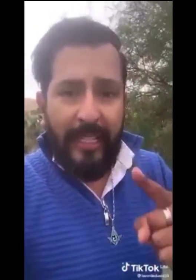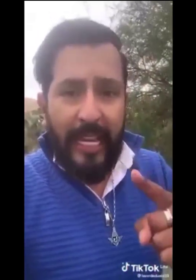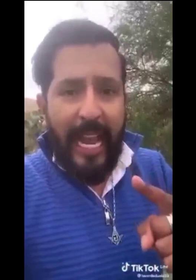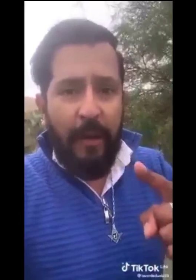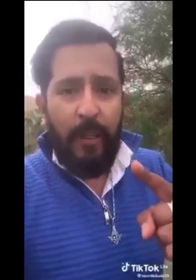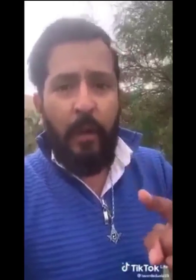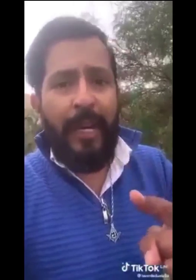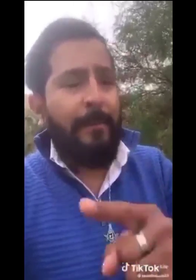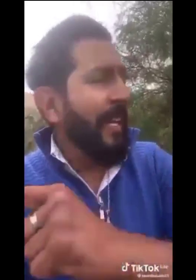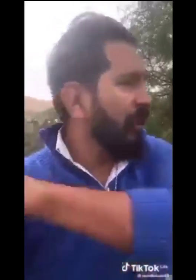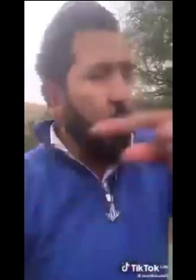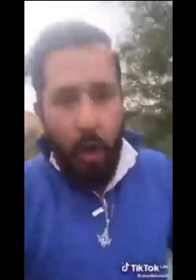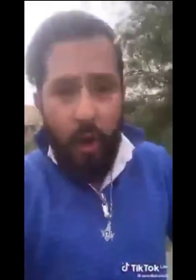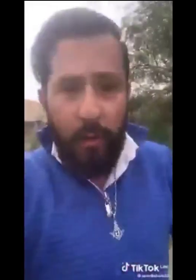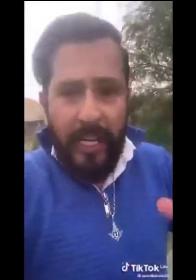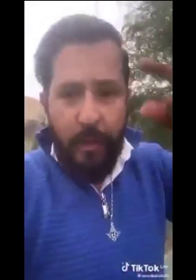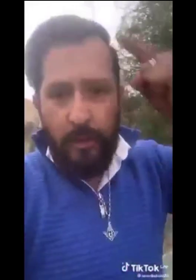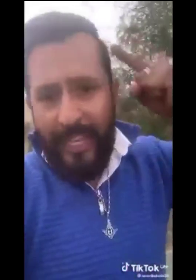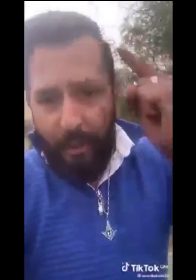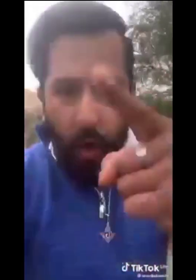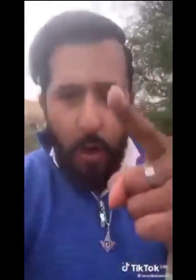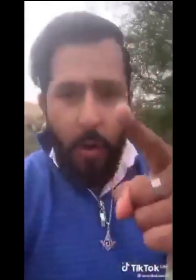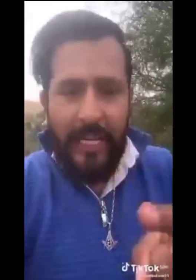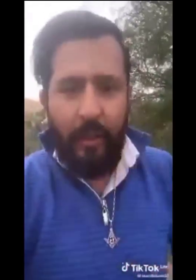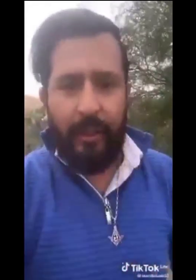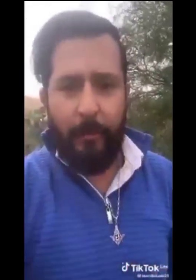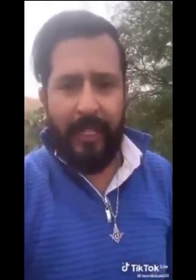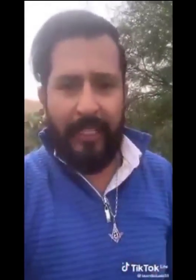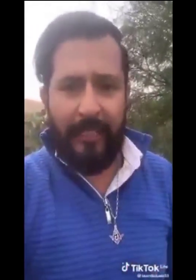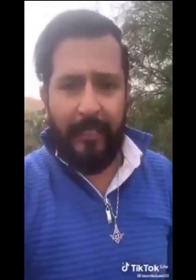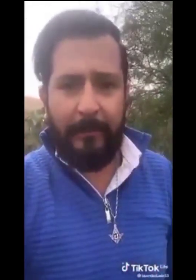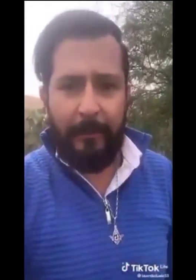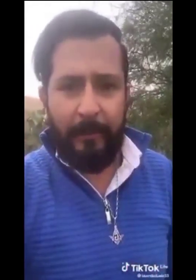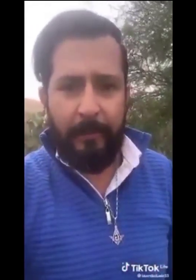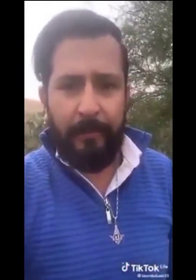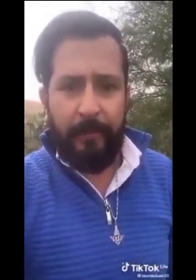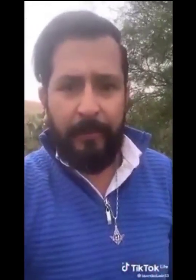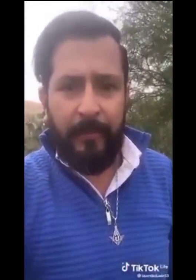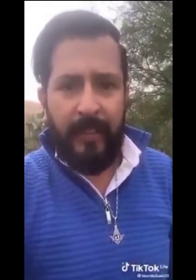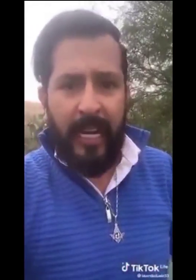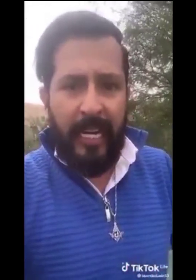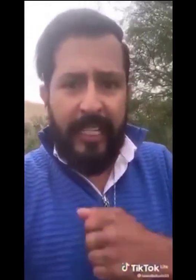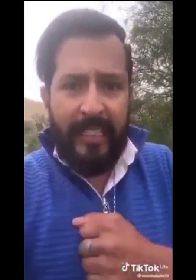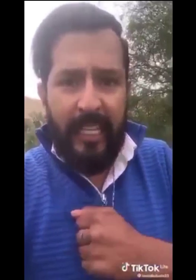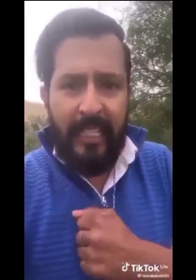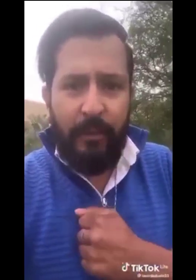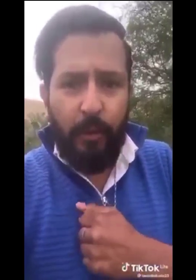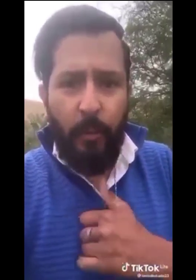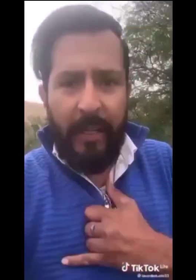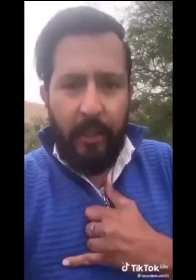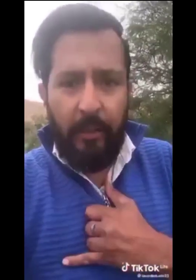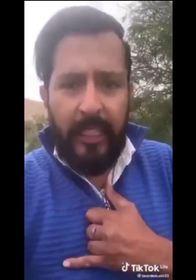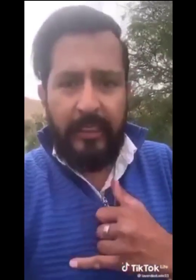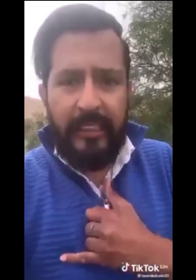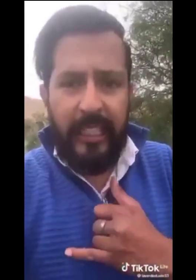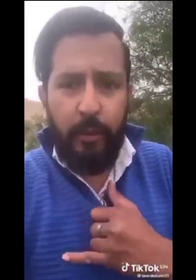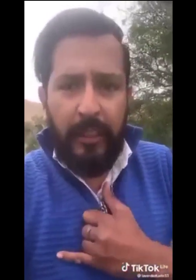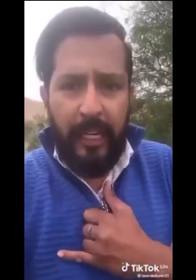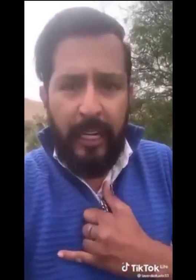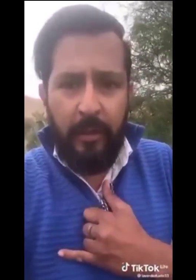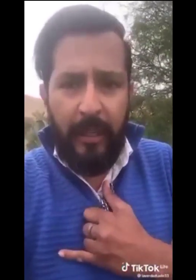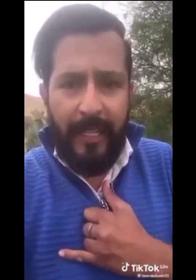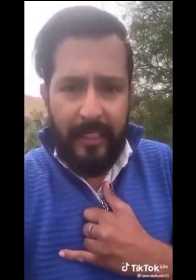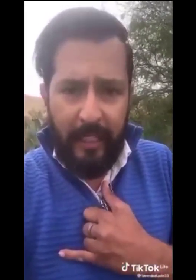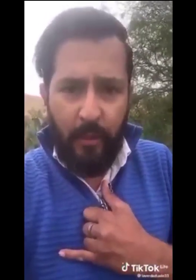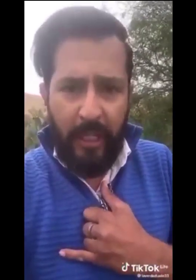Porque usted ha logrado cambiar todo y usted solo lo hizo, señor presidente. Aquí están sus compatriotas y están